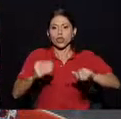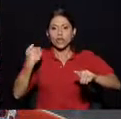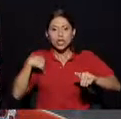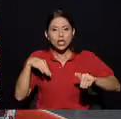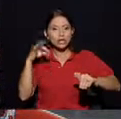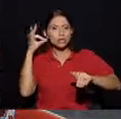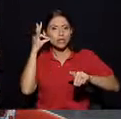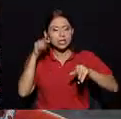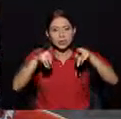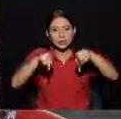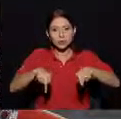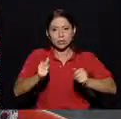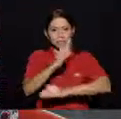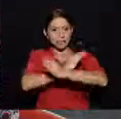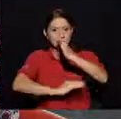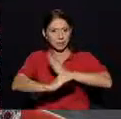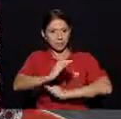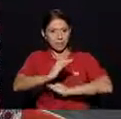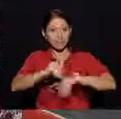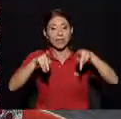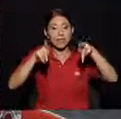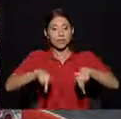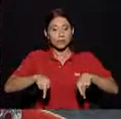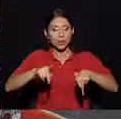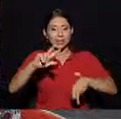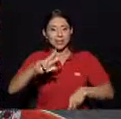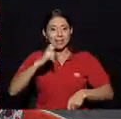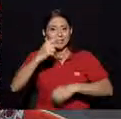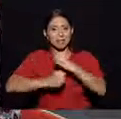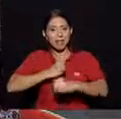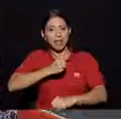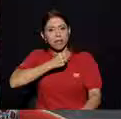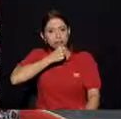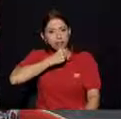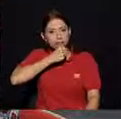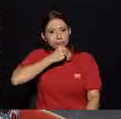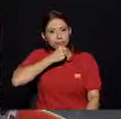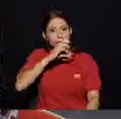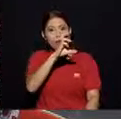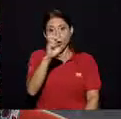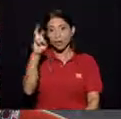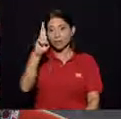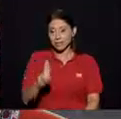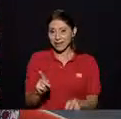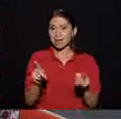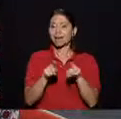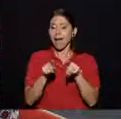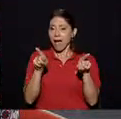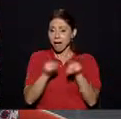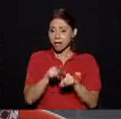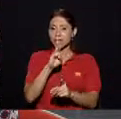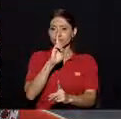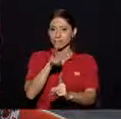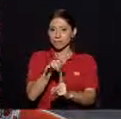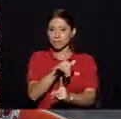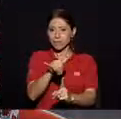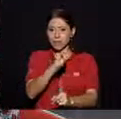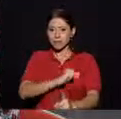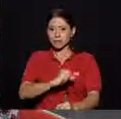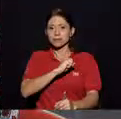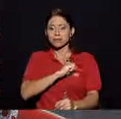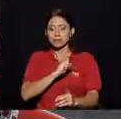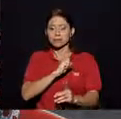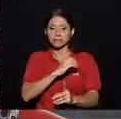personas con discapacidad y las personas de la tercera edad. Costa Rica no se exime de este comportamiento